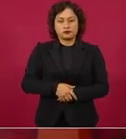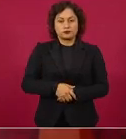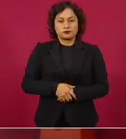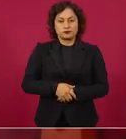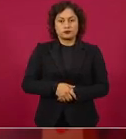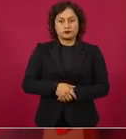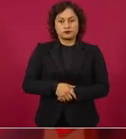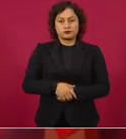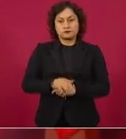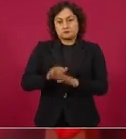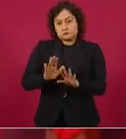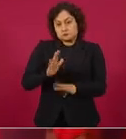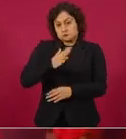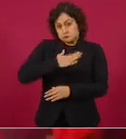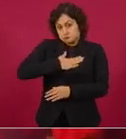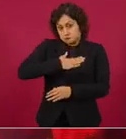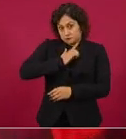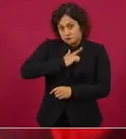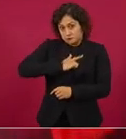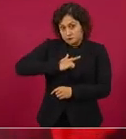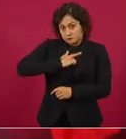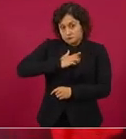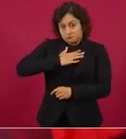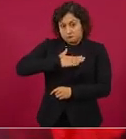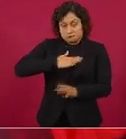Son gustos, ¿no?